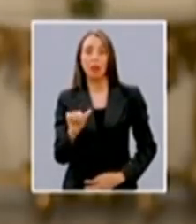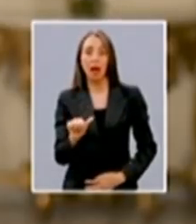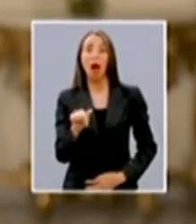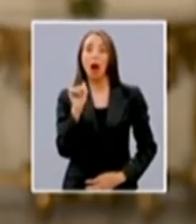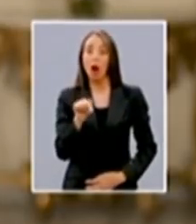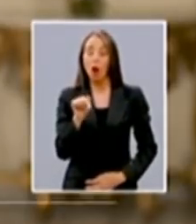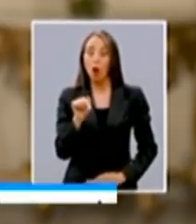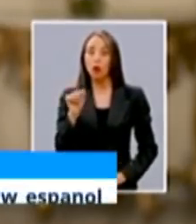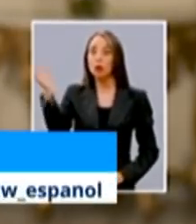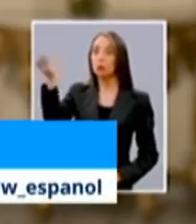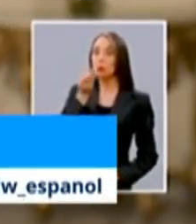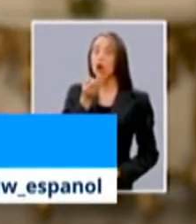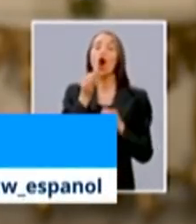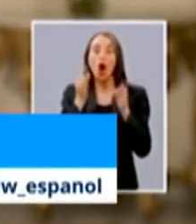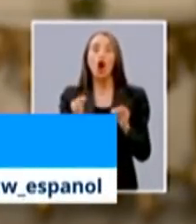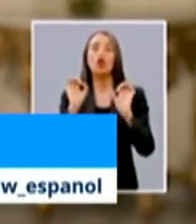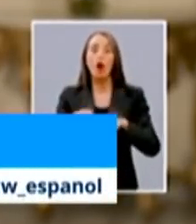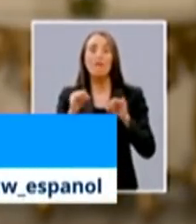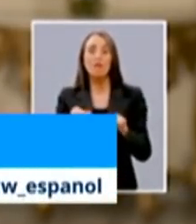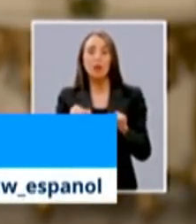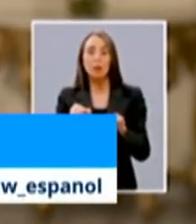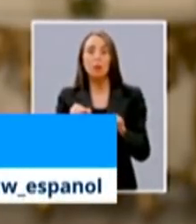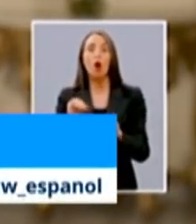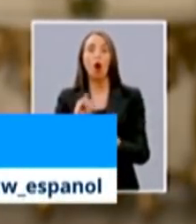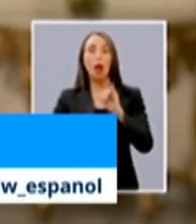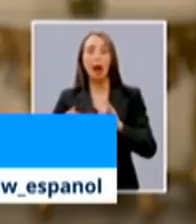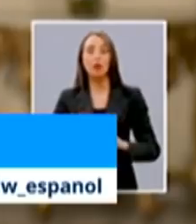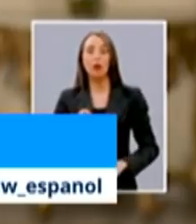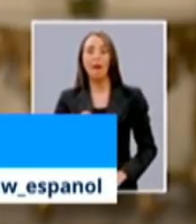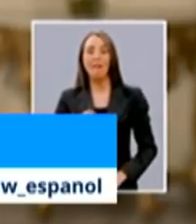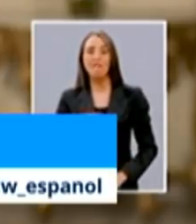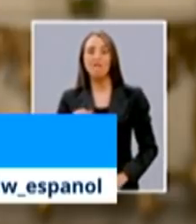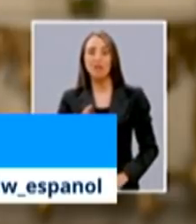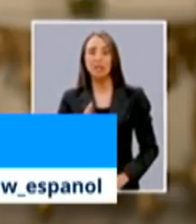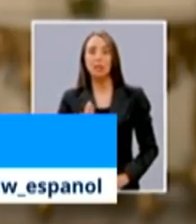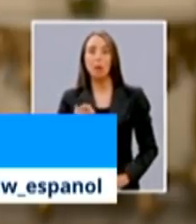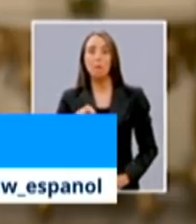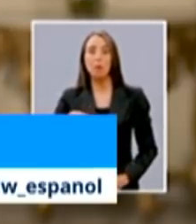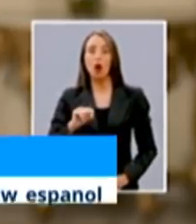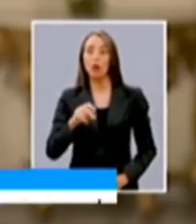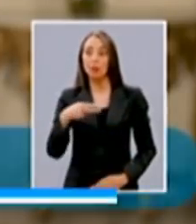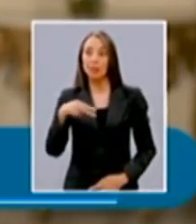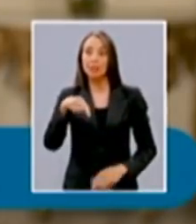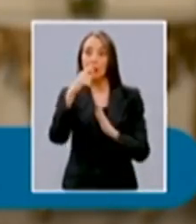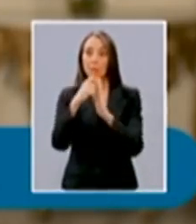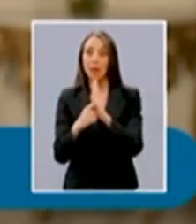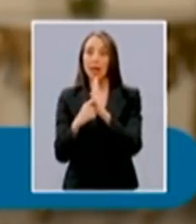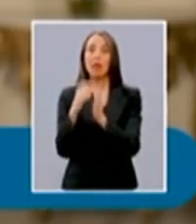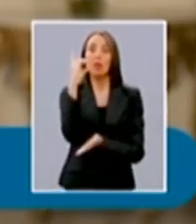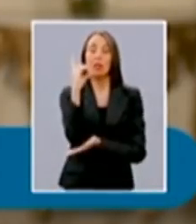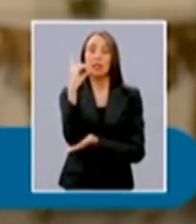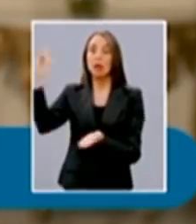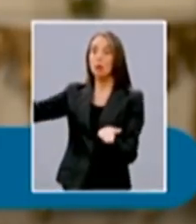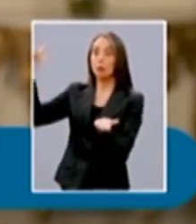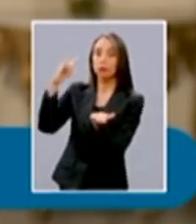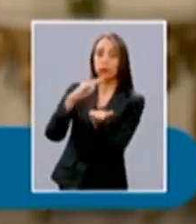hemos recibido la confirmación del laboratorio Pfizer-BioNTech que durante este mes de diciembre aterrizará en Chile